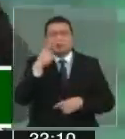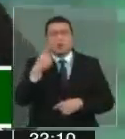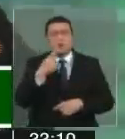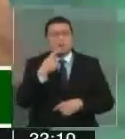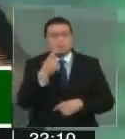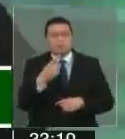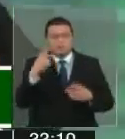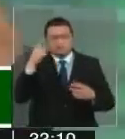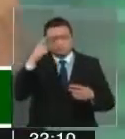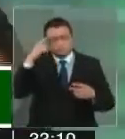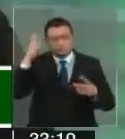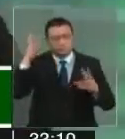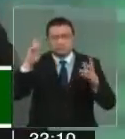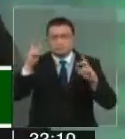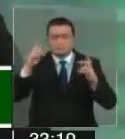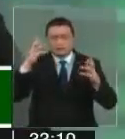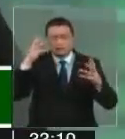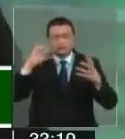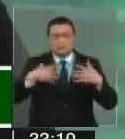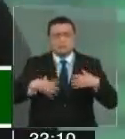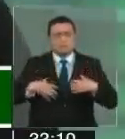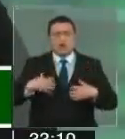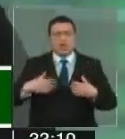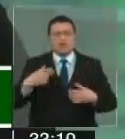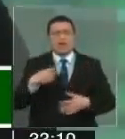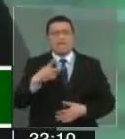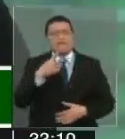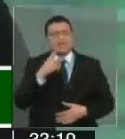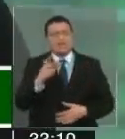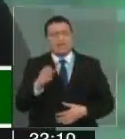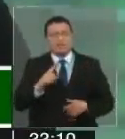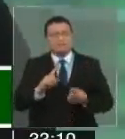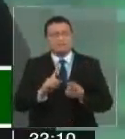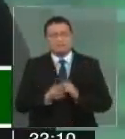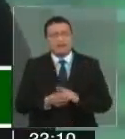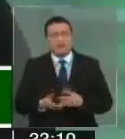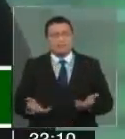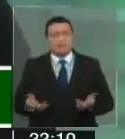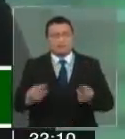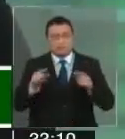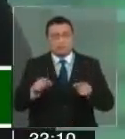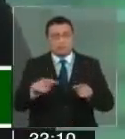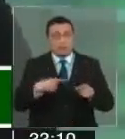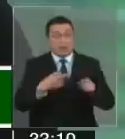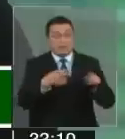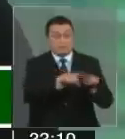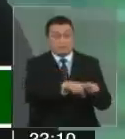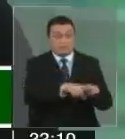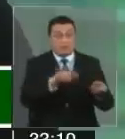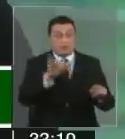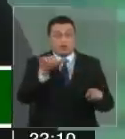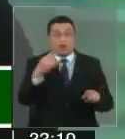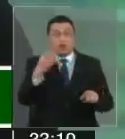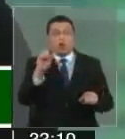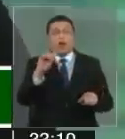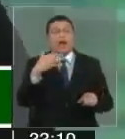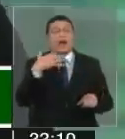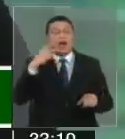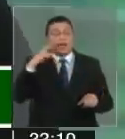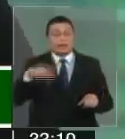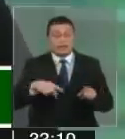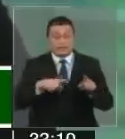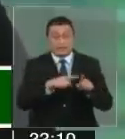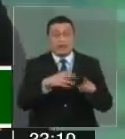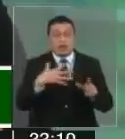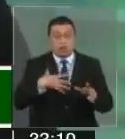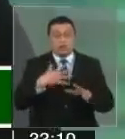empezó a hacer ruido la vida que tenía, etc. Por otro lado, mi pareja, Joaquina Izaguirre, tenía gran